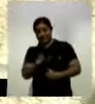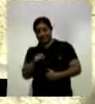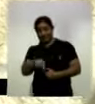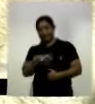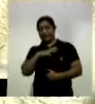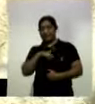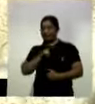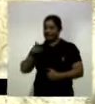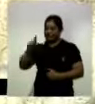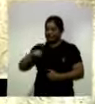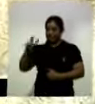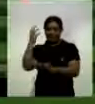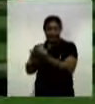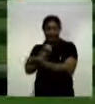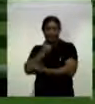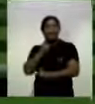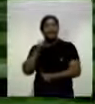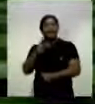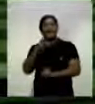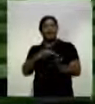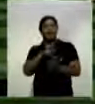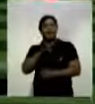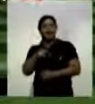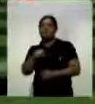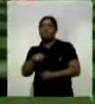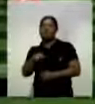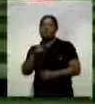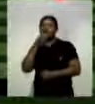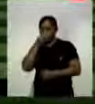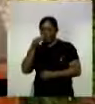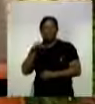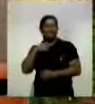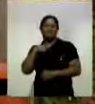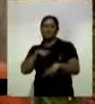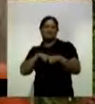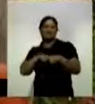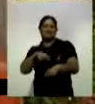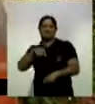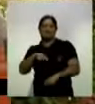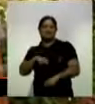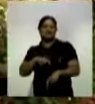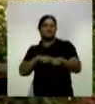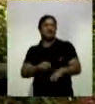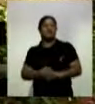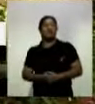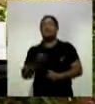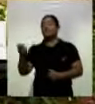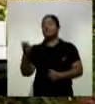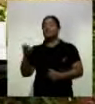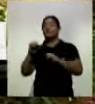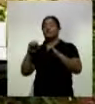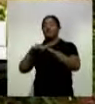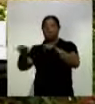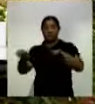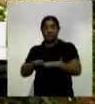Copa Premier 2019 confirmó su permanencia en la misma liga. Esta liga va muy bien, está creciendo